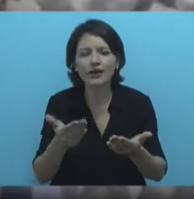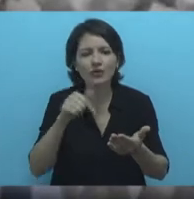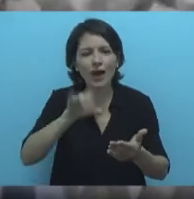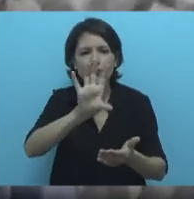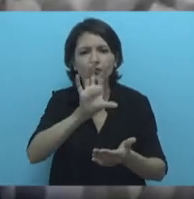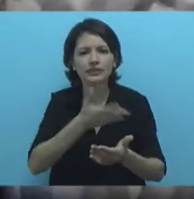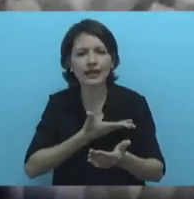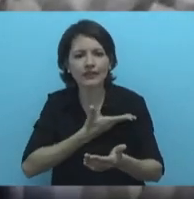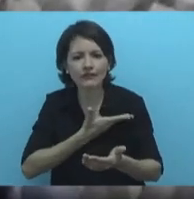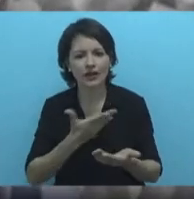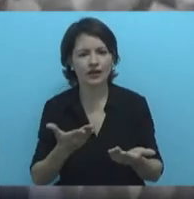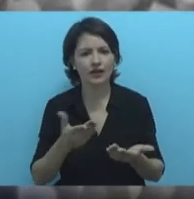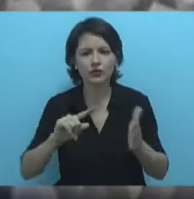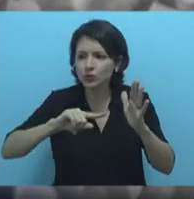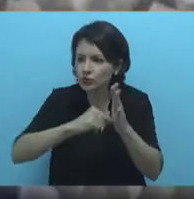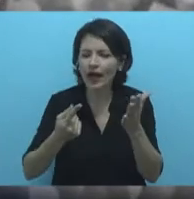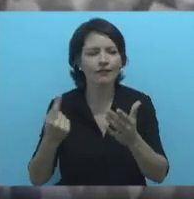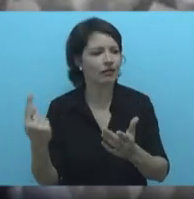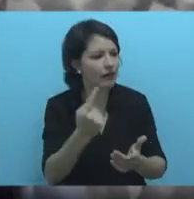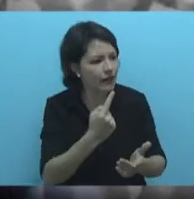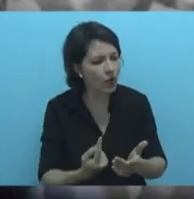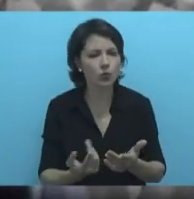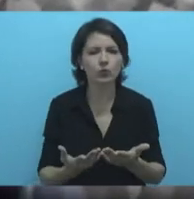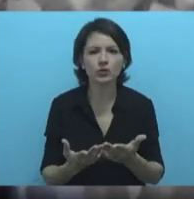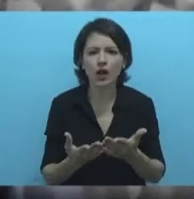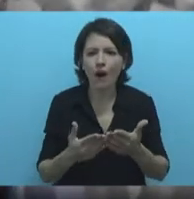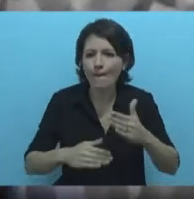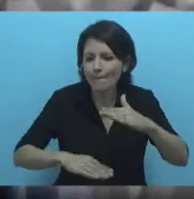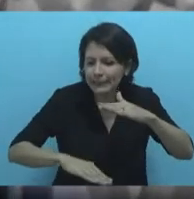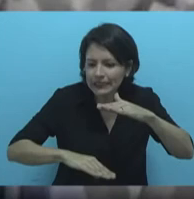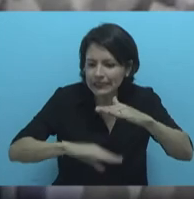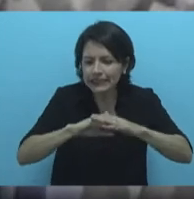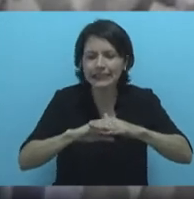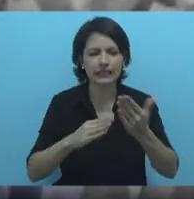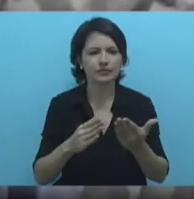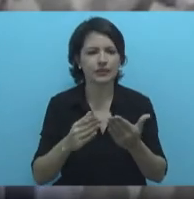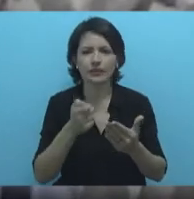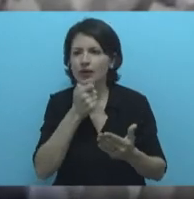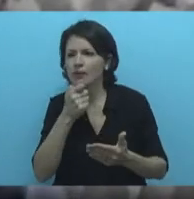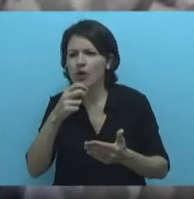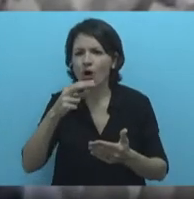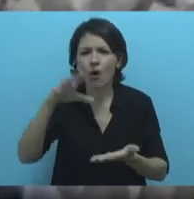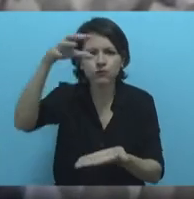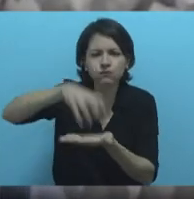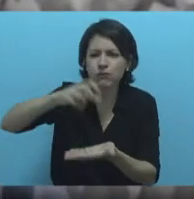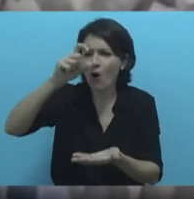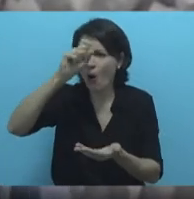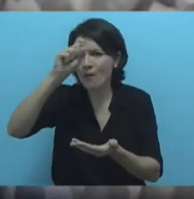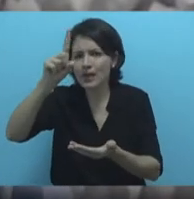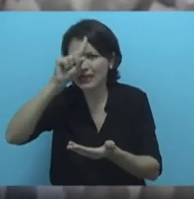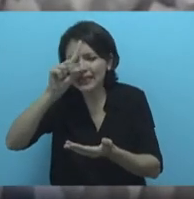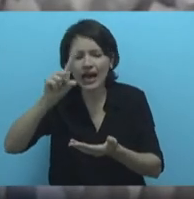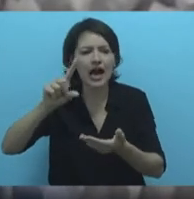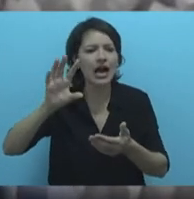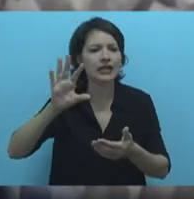en nuestras ciudades que ya están al límite de la capacidad en tanto de los